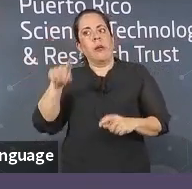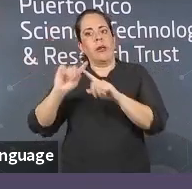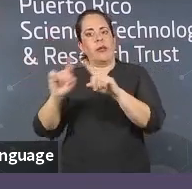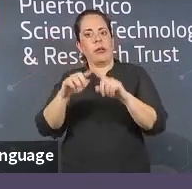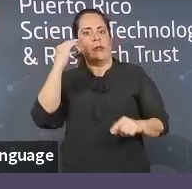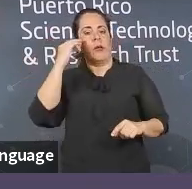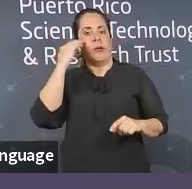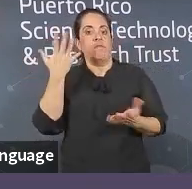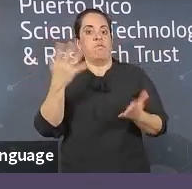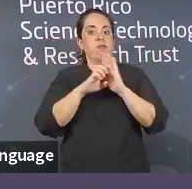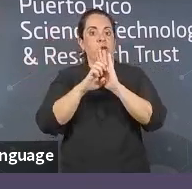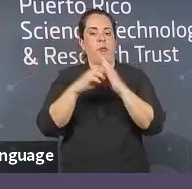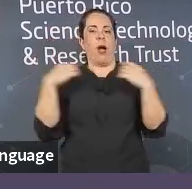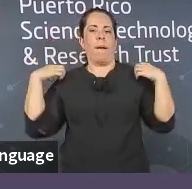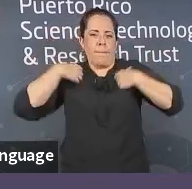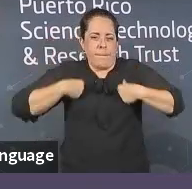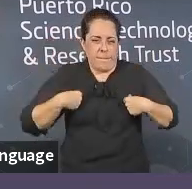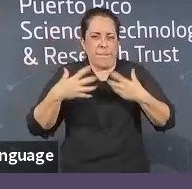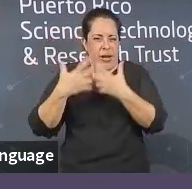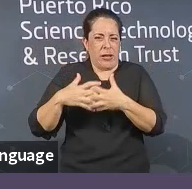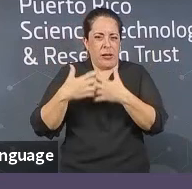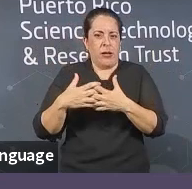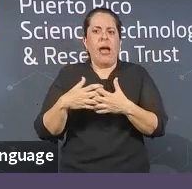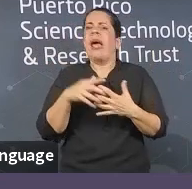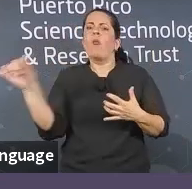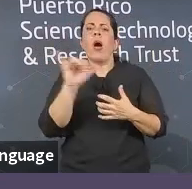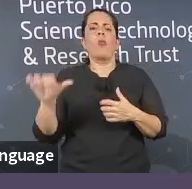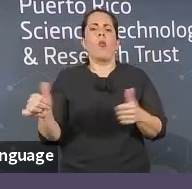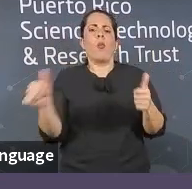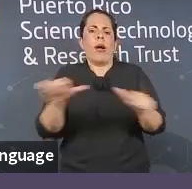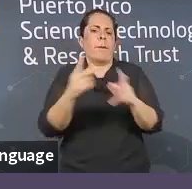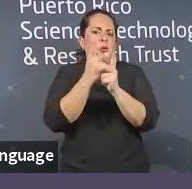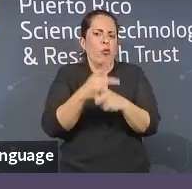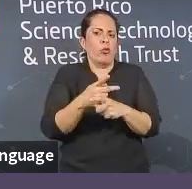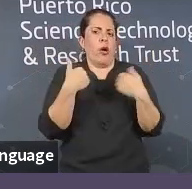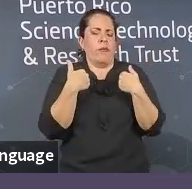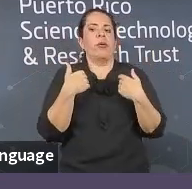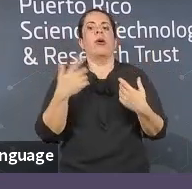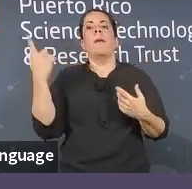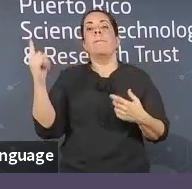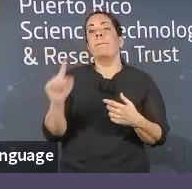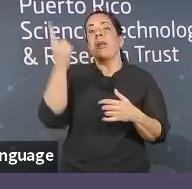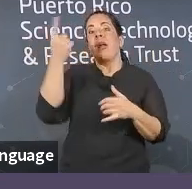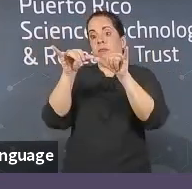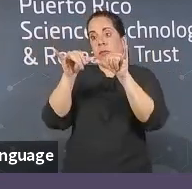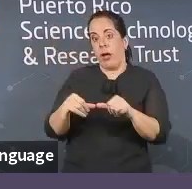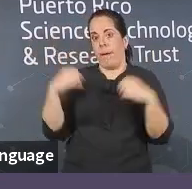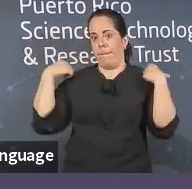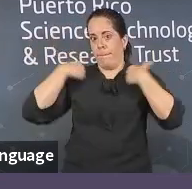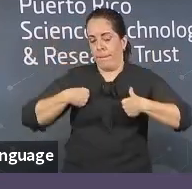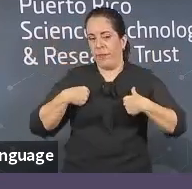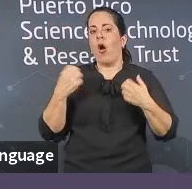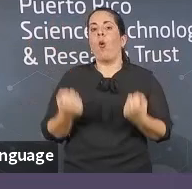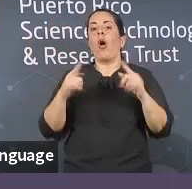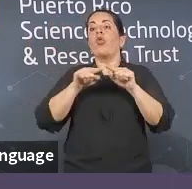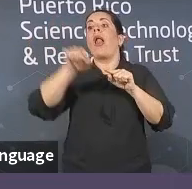Imagínense la motomochila, y esto aplica para cualquier otro equipo pesado. Lo primero que medimos pues, con una motomochila es el alcance.